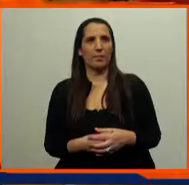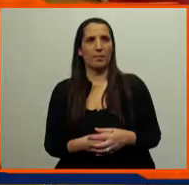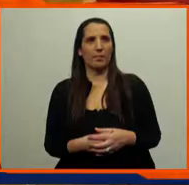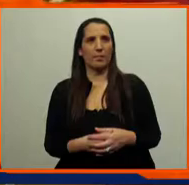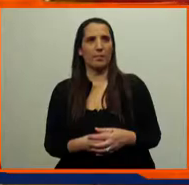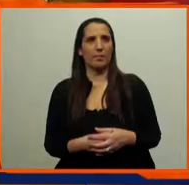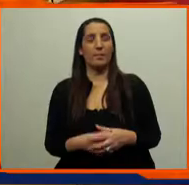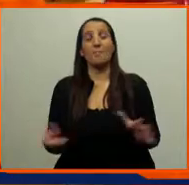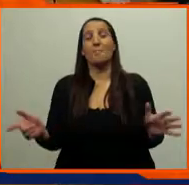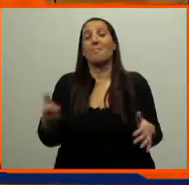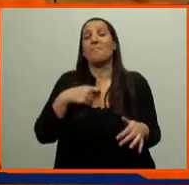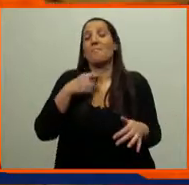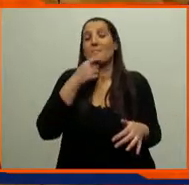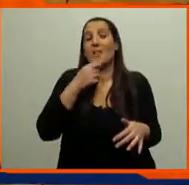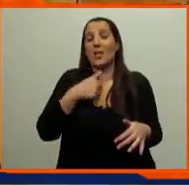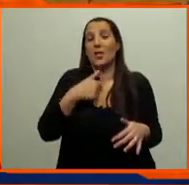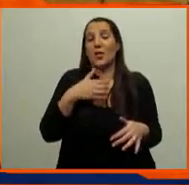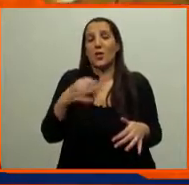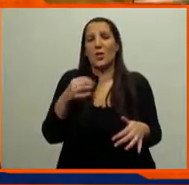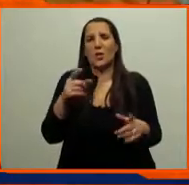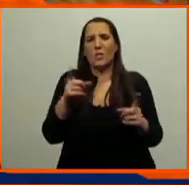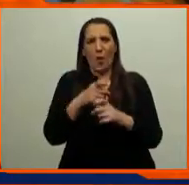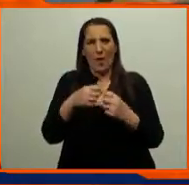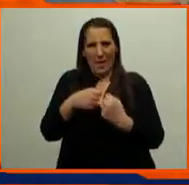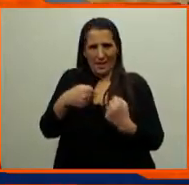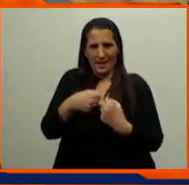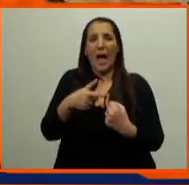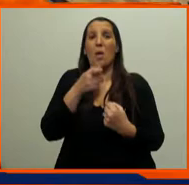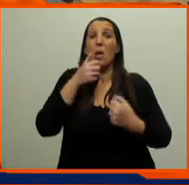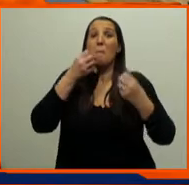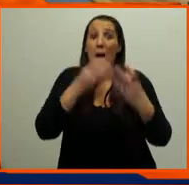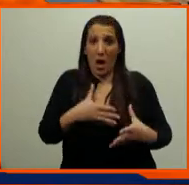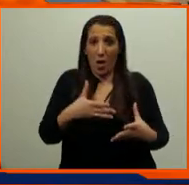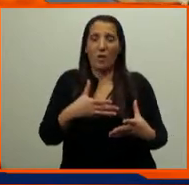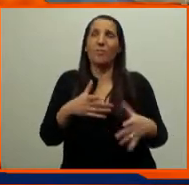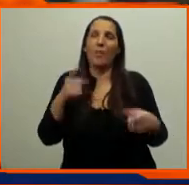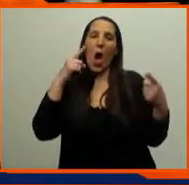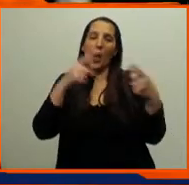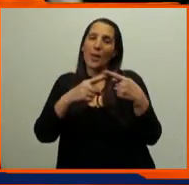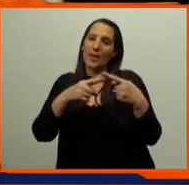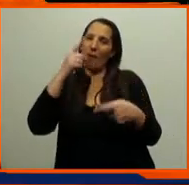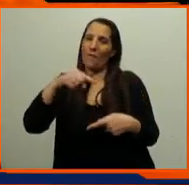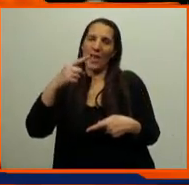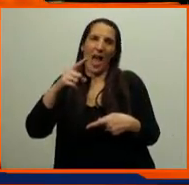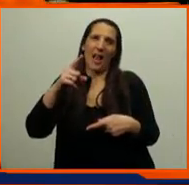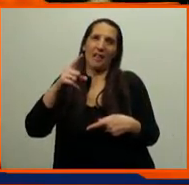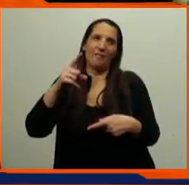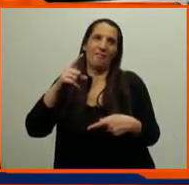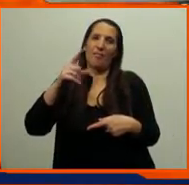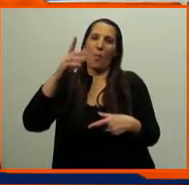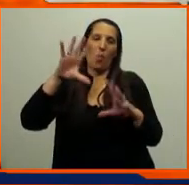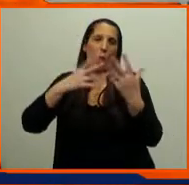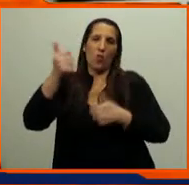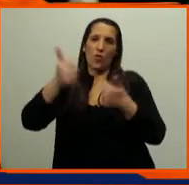Bueno, si logro recuperarme bien del bíceps, tenía el objetivo a principio de año de estar en la final de anillas en el Mundial y tratar de conseguir una medalla